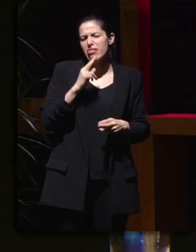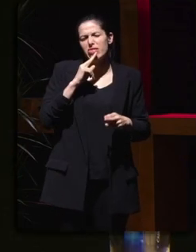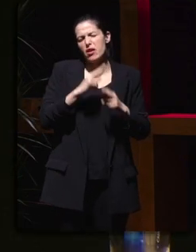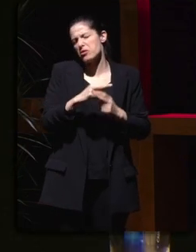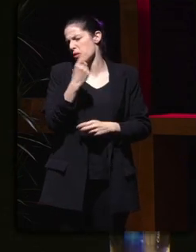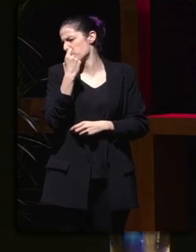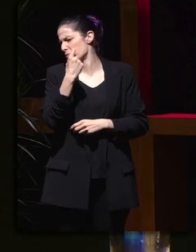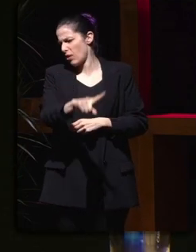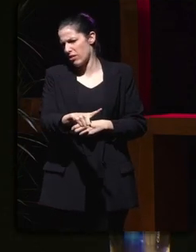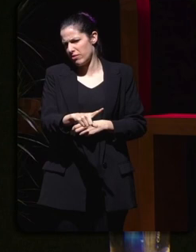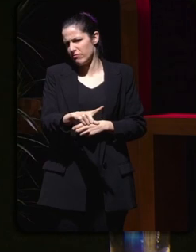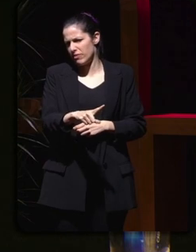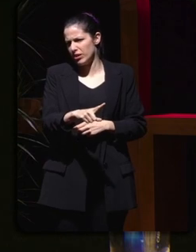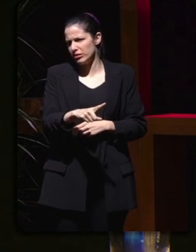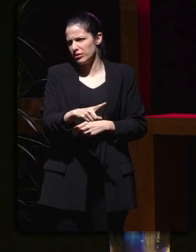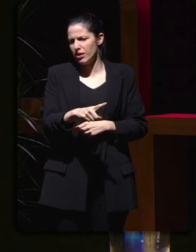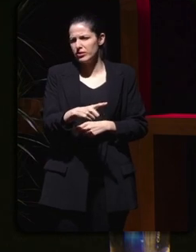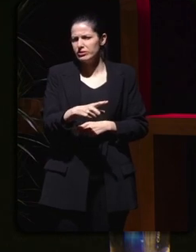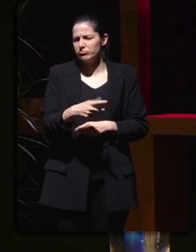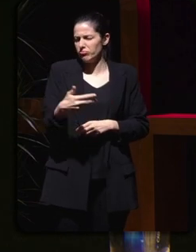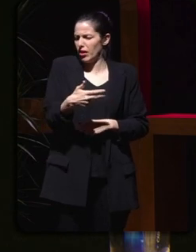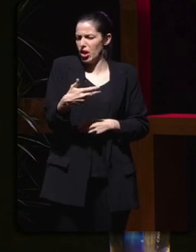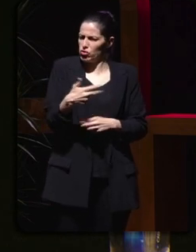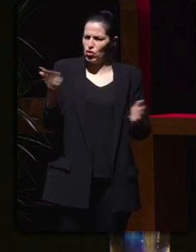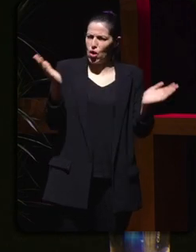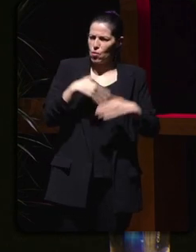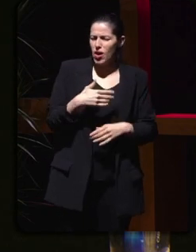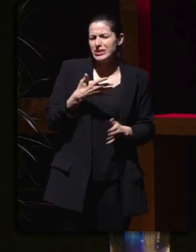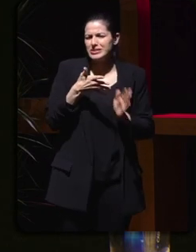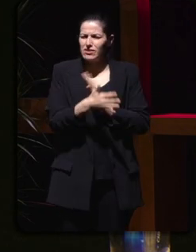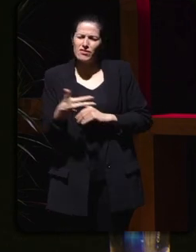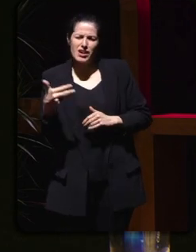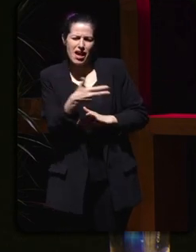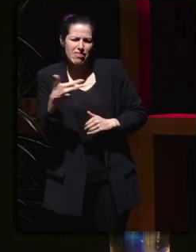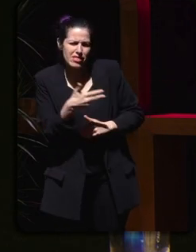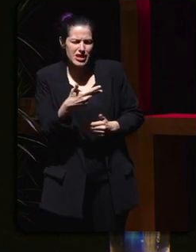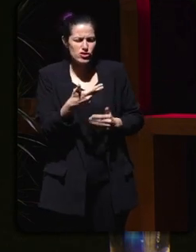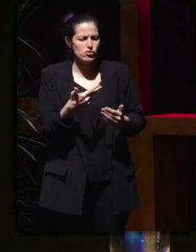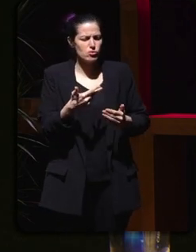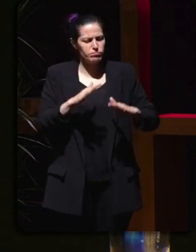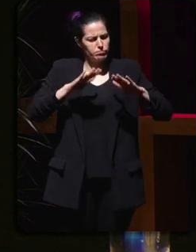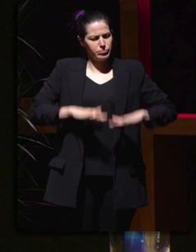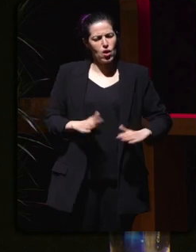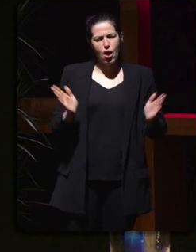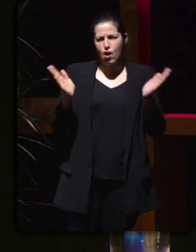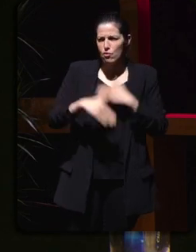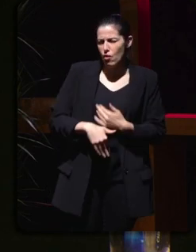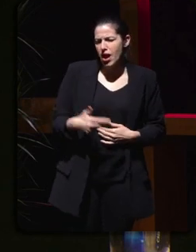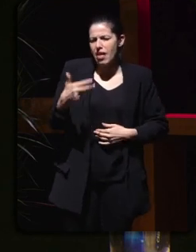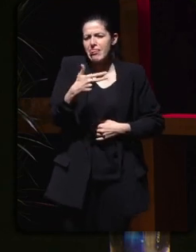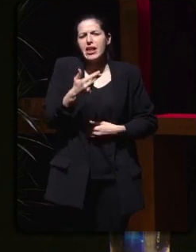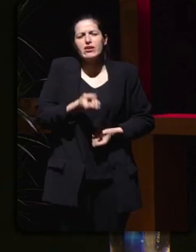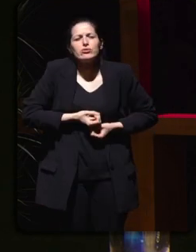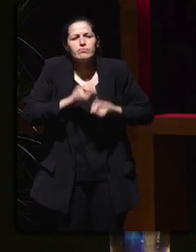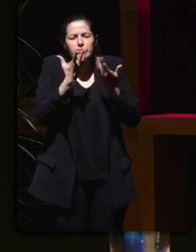tenemos derecho a ser las primeras que no tenemos derecho a estar presentes que no tenemos derecho a hablar de nuestras experiencias como